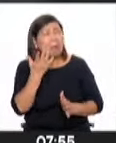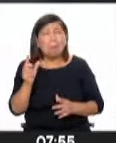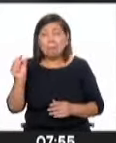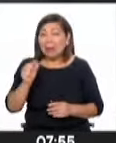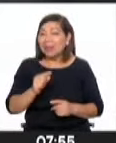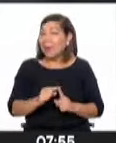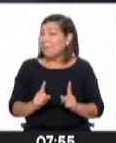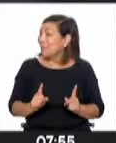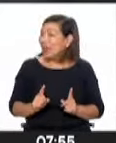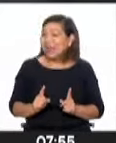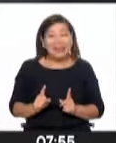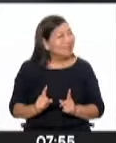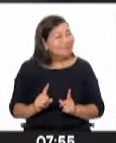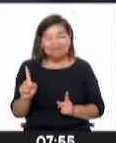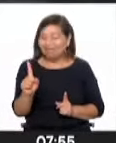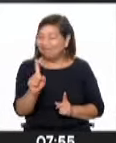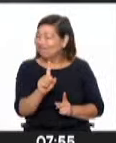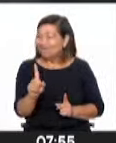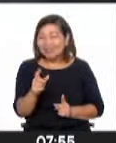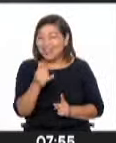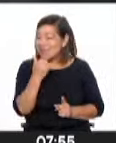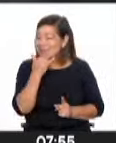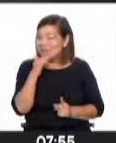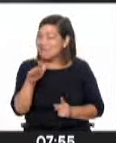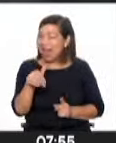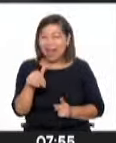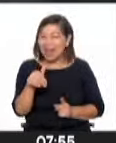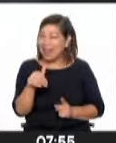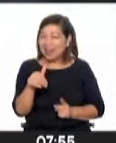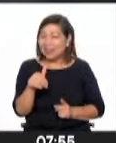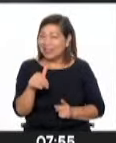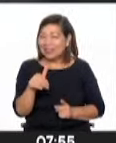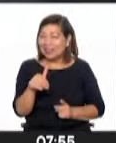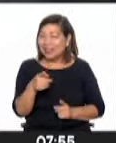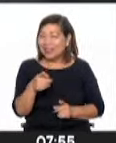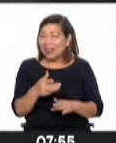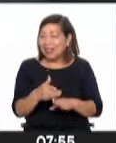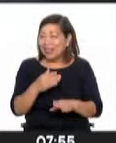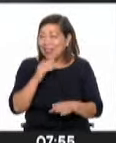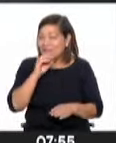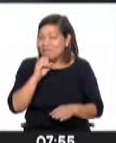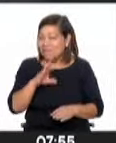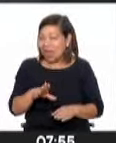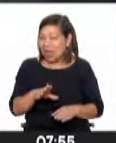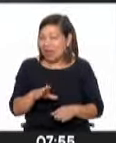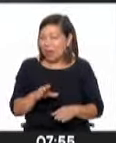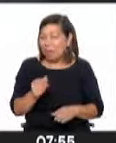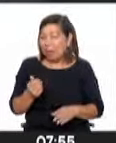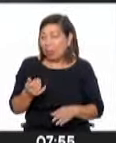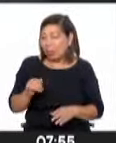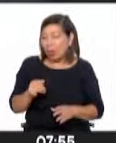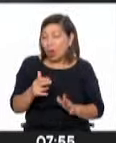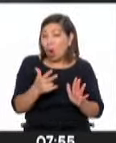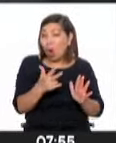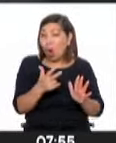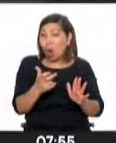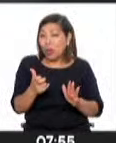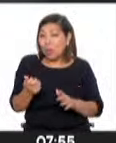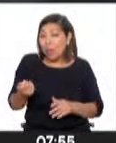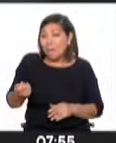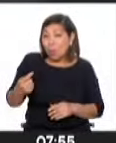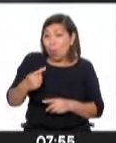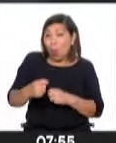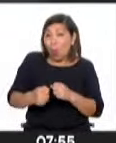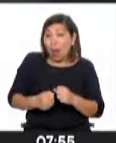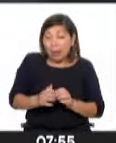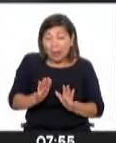barato, pero en el fondo esconden unas tasas que, según el Banco Central, que hizo hace un tiempo un informe, tienen tasas de interés de alrededor de 800% anual,